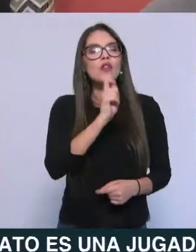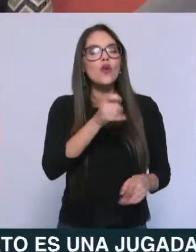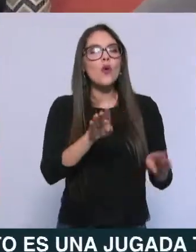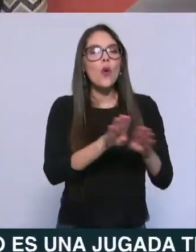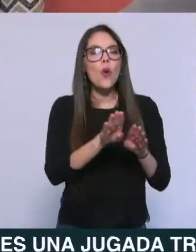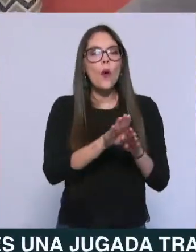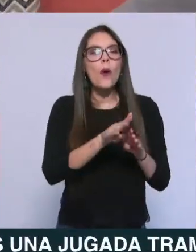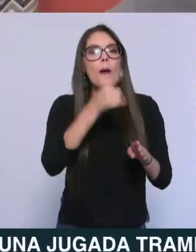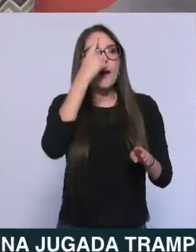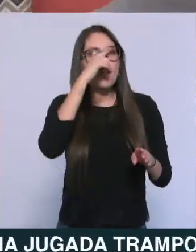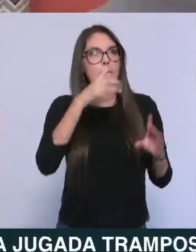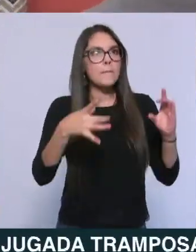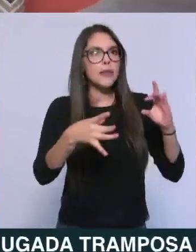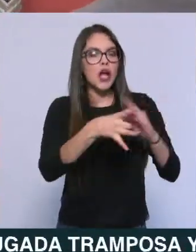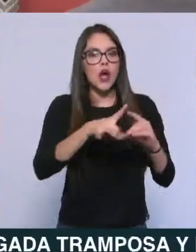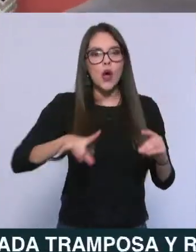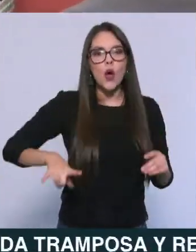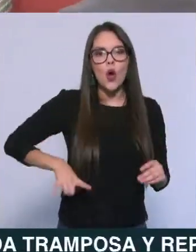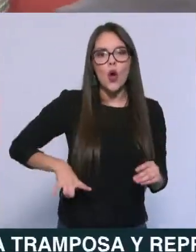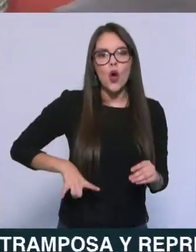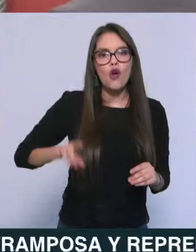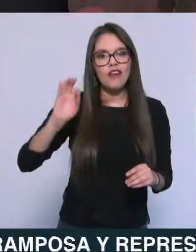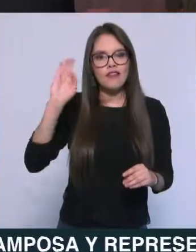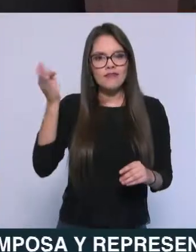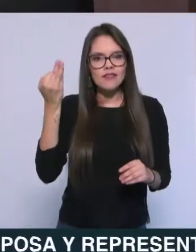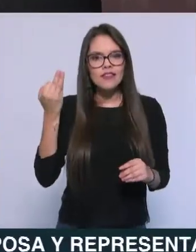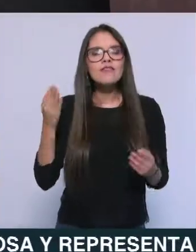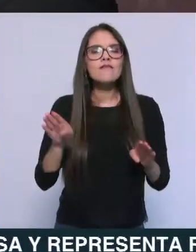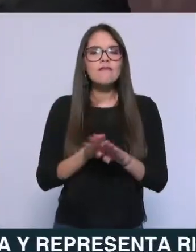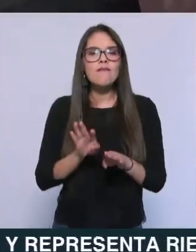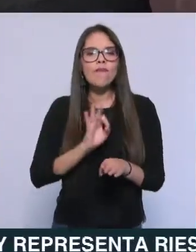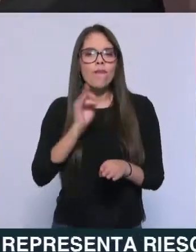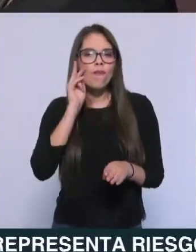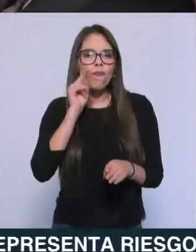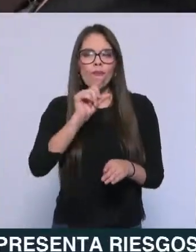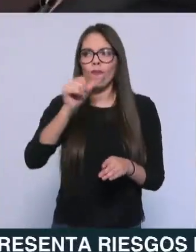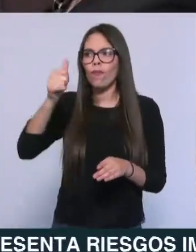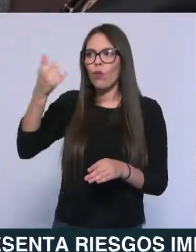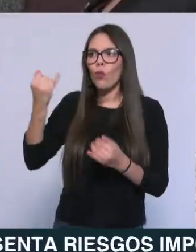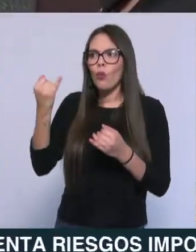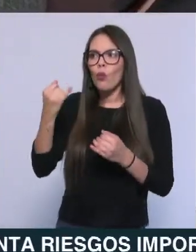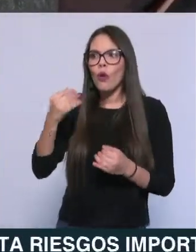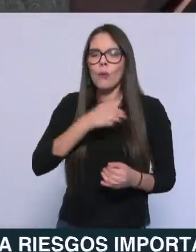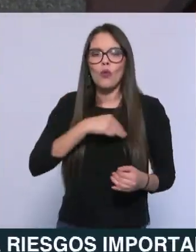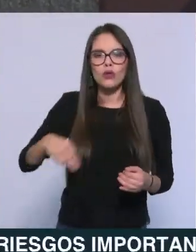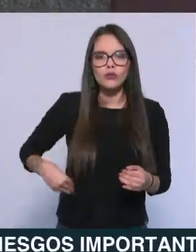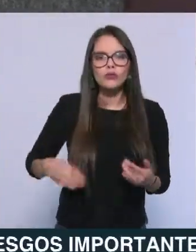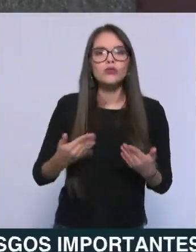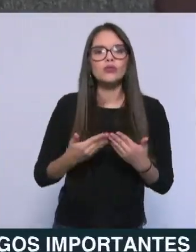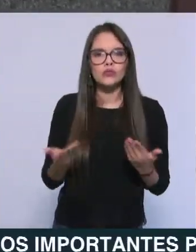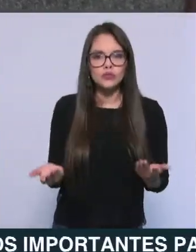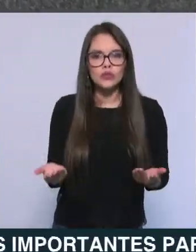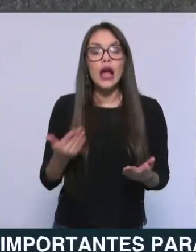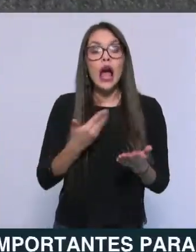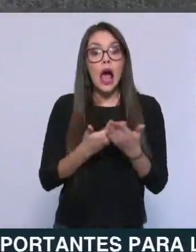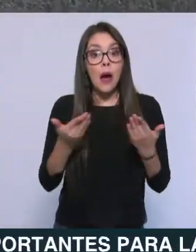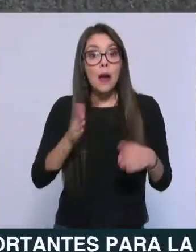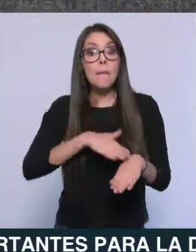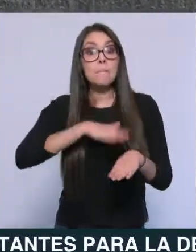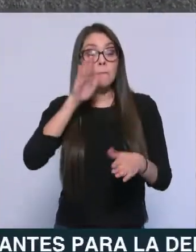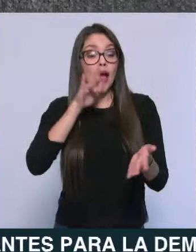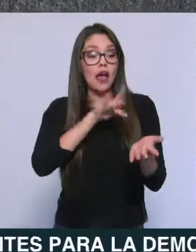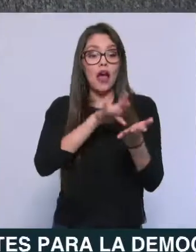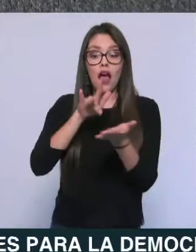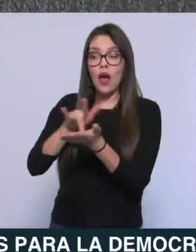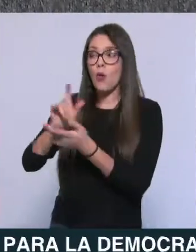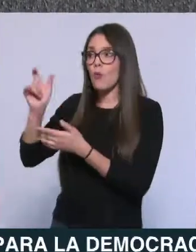sido replicada por gobiernos de los estados y también por distintos municipios. ¿Podemos ver ahora que reciben más apoyo los migrantes